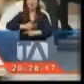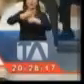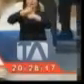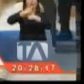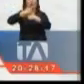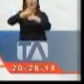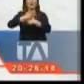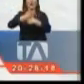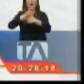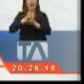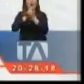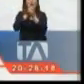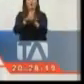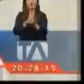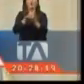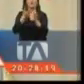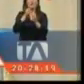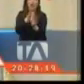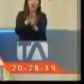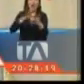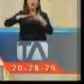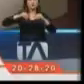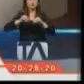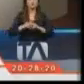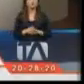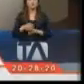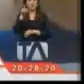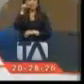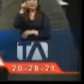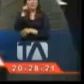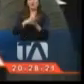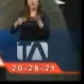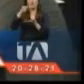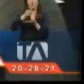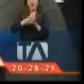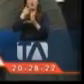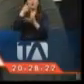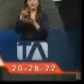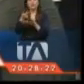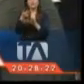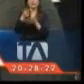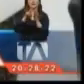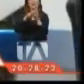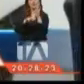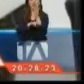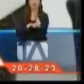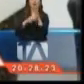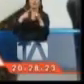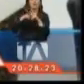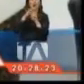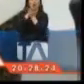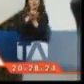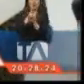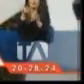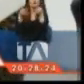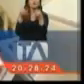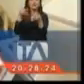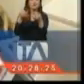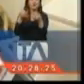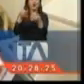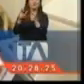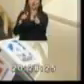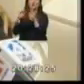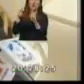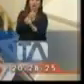y reparación. Para la fiscal provincial del Guayas, el reglamento a la ley dota de herramientas a la justicia para que no exista más impunidad.